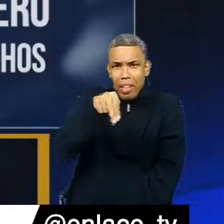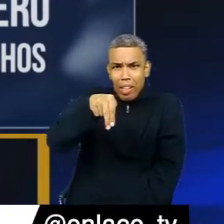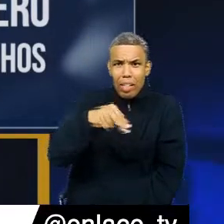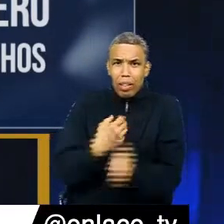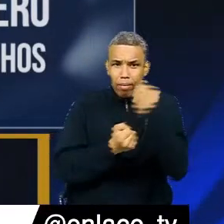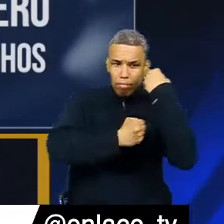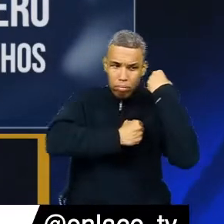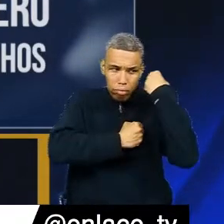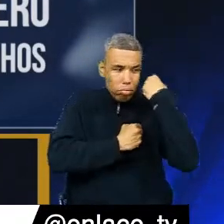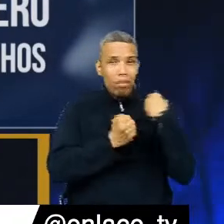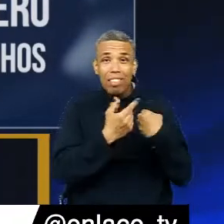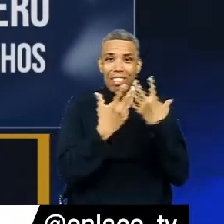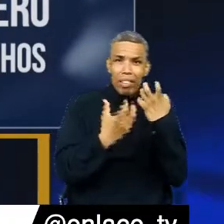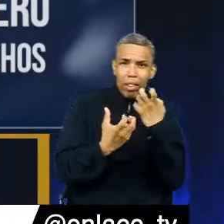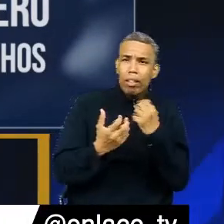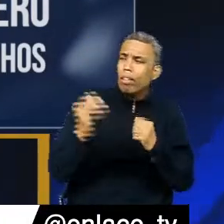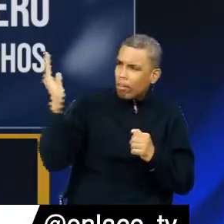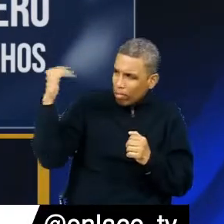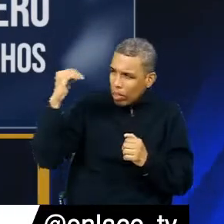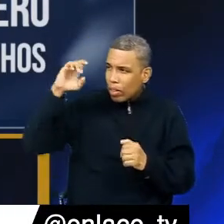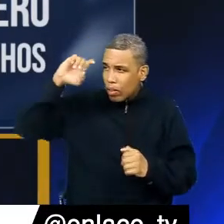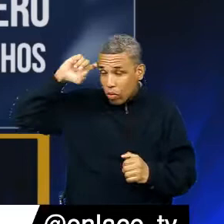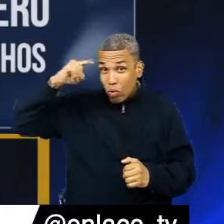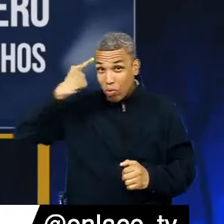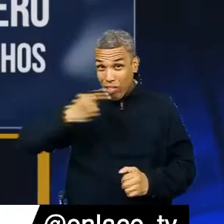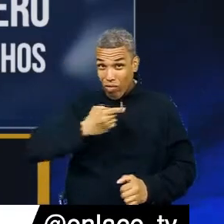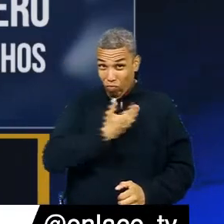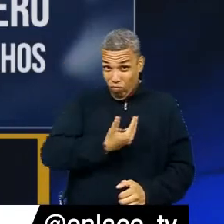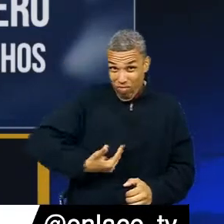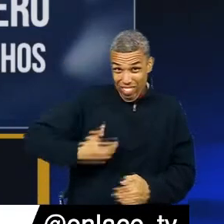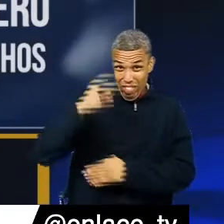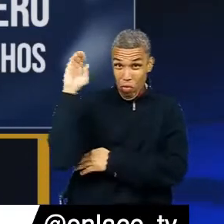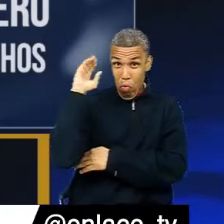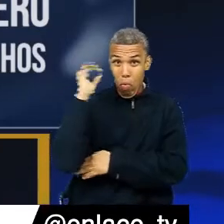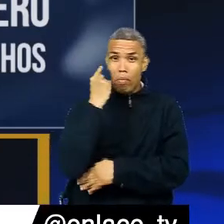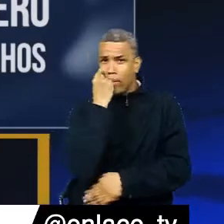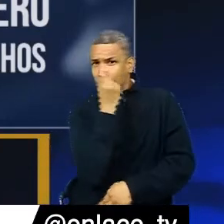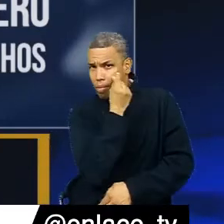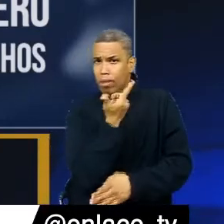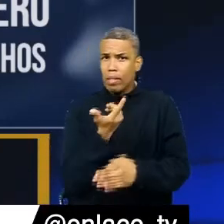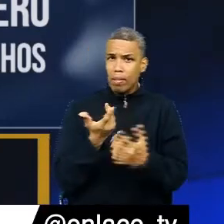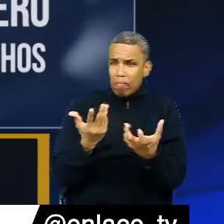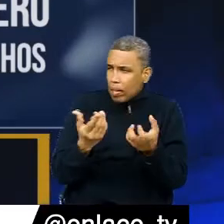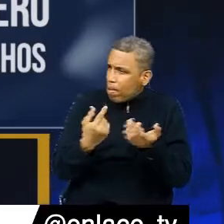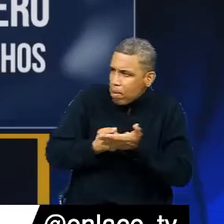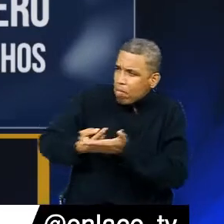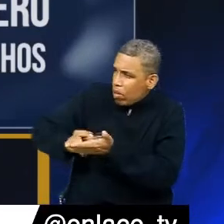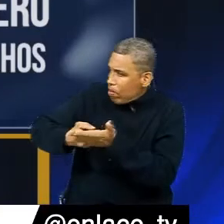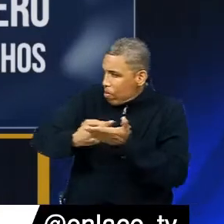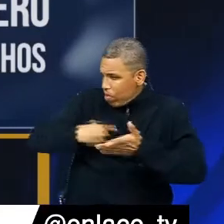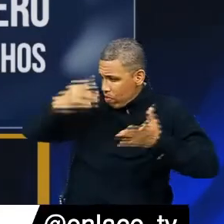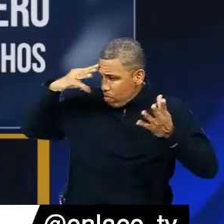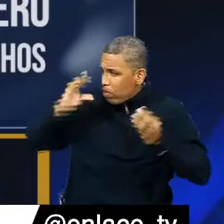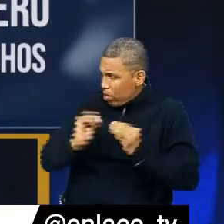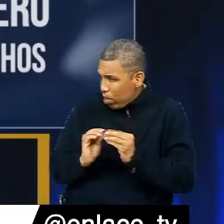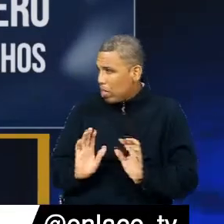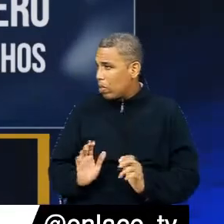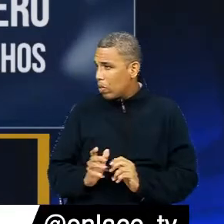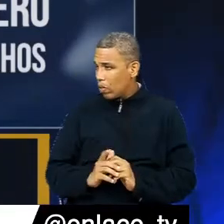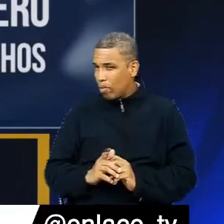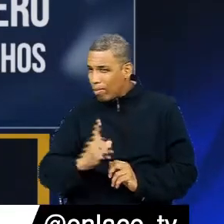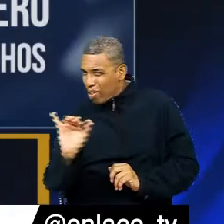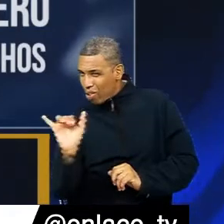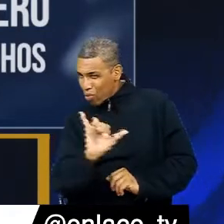entre el ELN y el gobierno nacional, ya que esto también da un